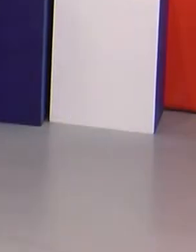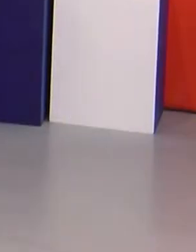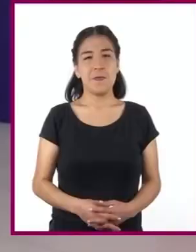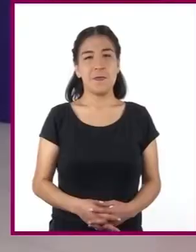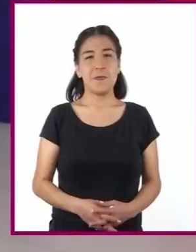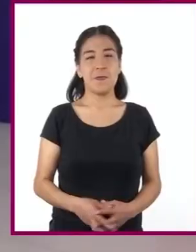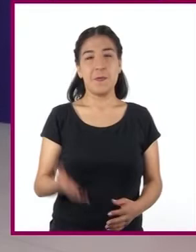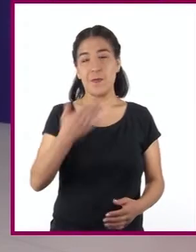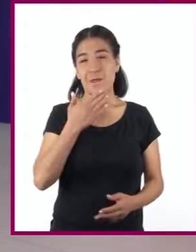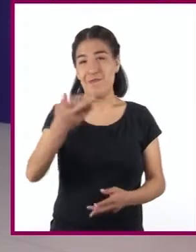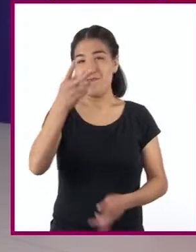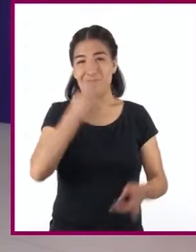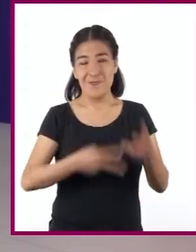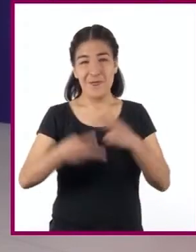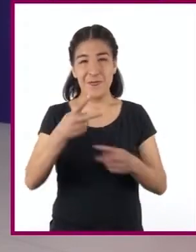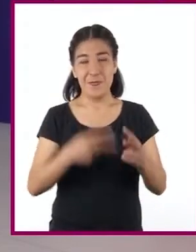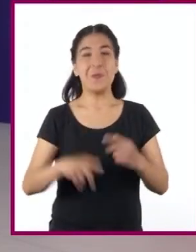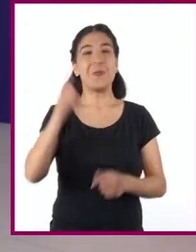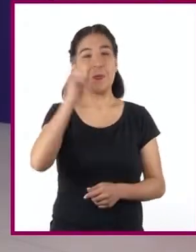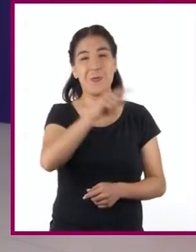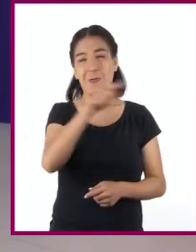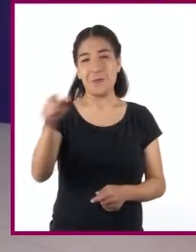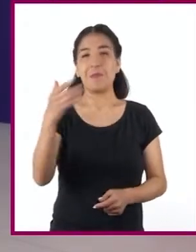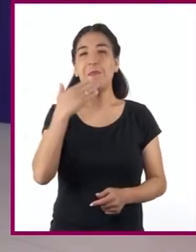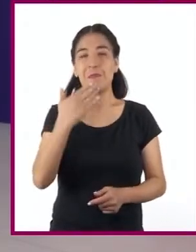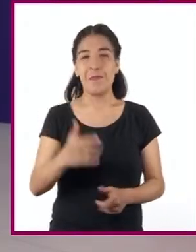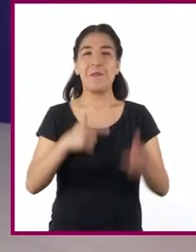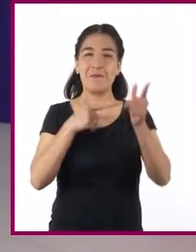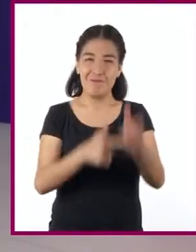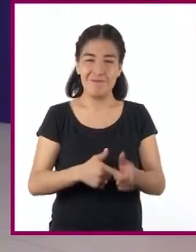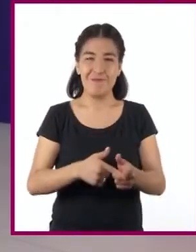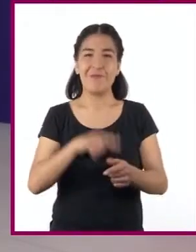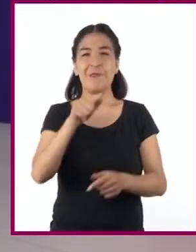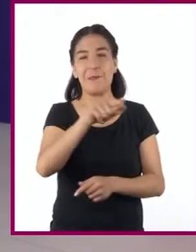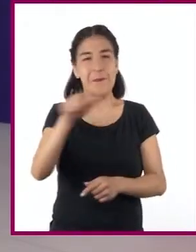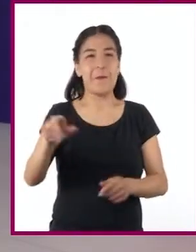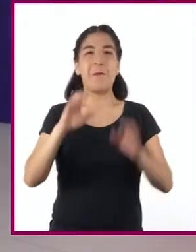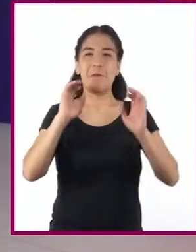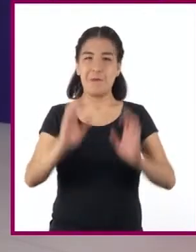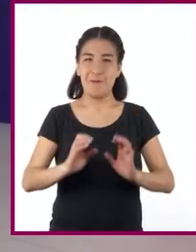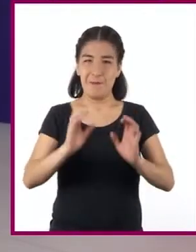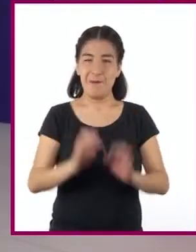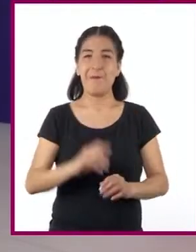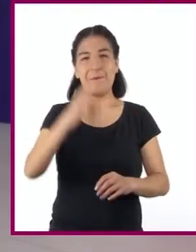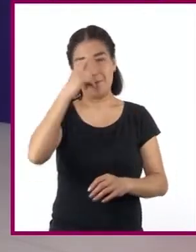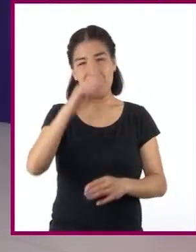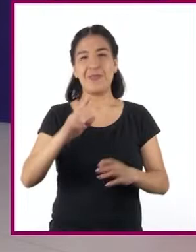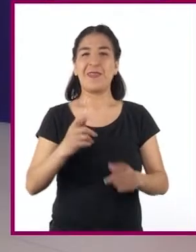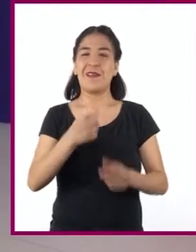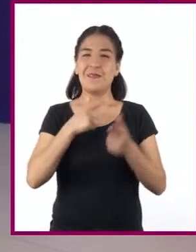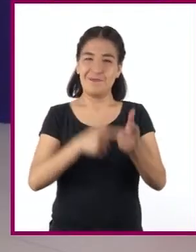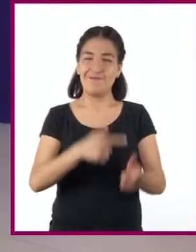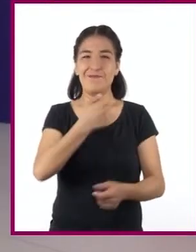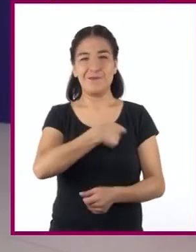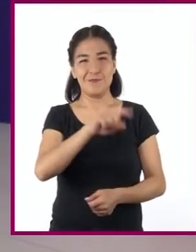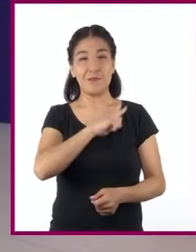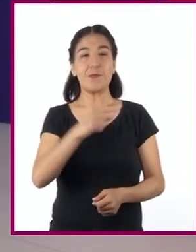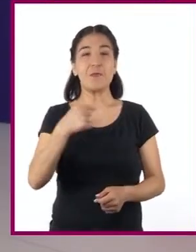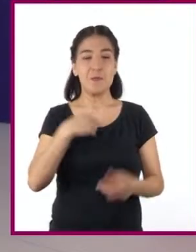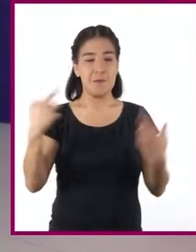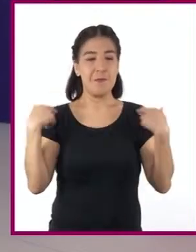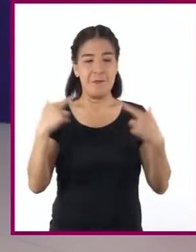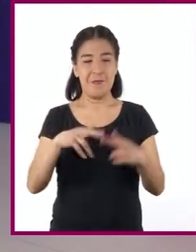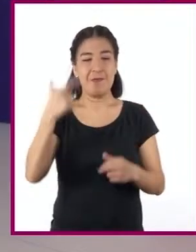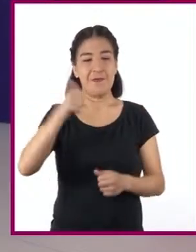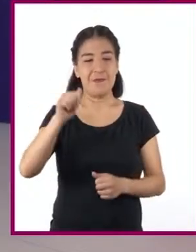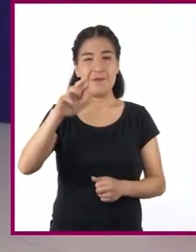Bienvenidas y bienvenidos. Espero se encuentren muy bien y sigan aplicando las medidas de prevención para seguir saludables. Soy la profesora